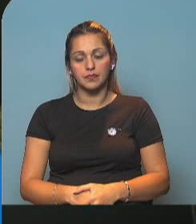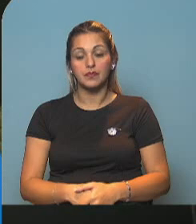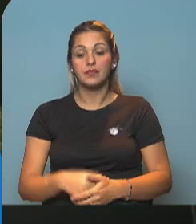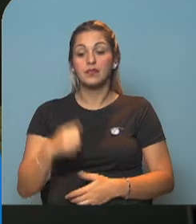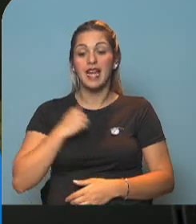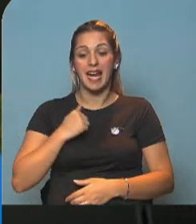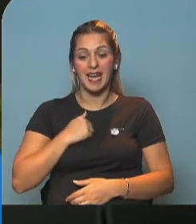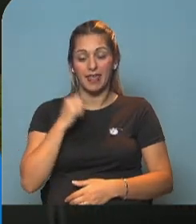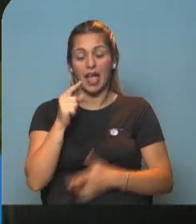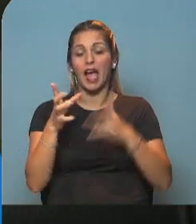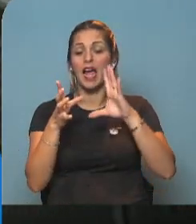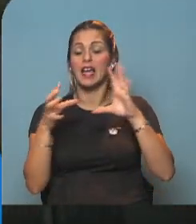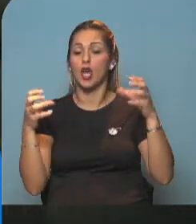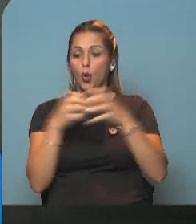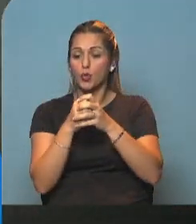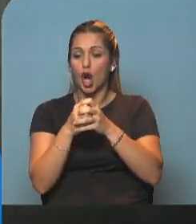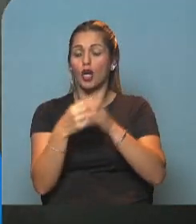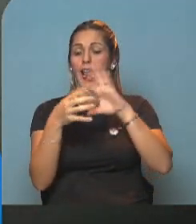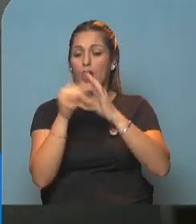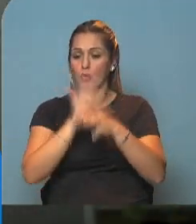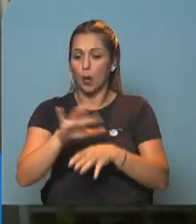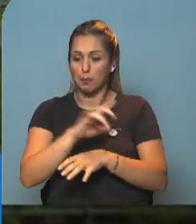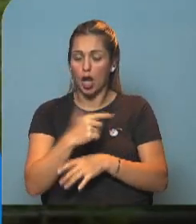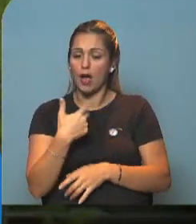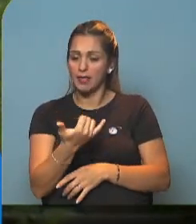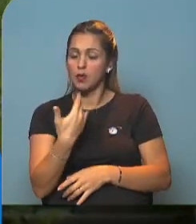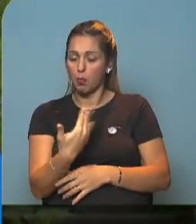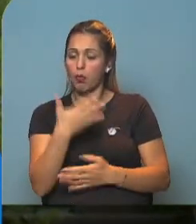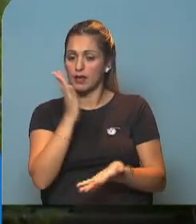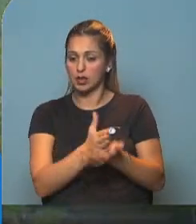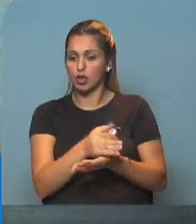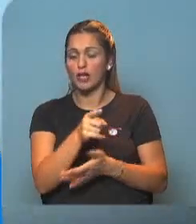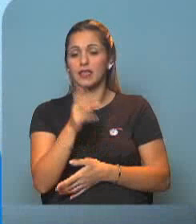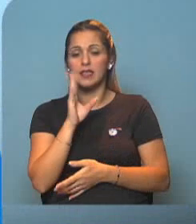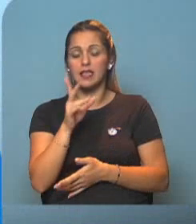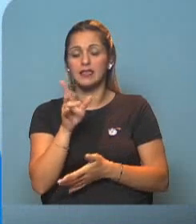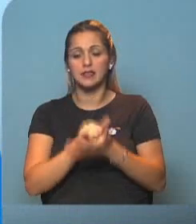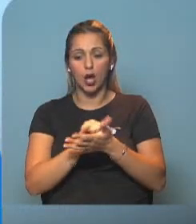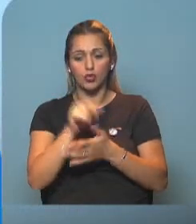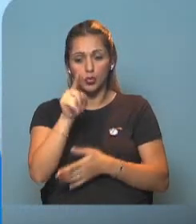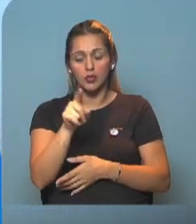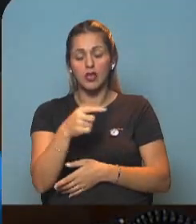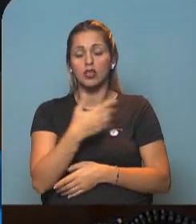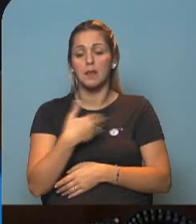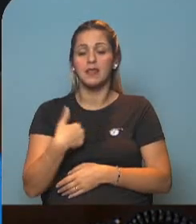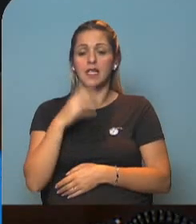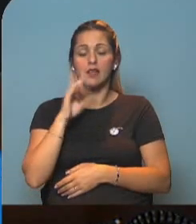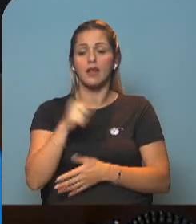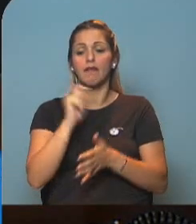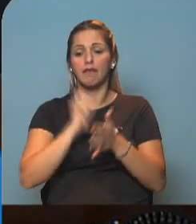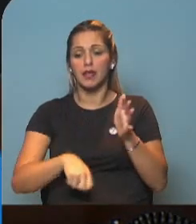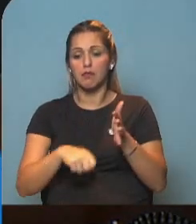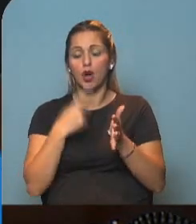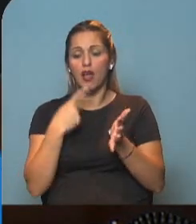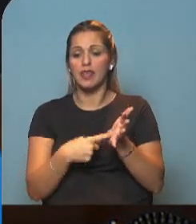Canadá y la Unión Europea ya amenazan con sanciones. Washington se adelantó. Donald Trump firmó un decreto